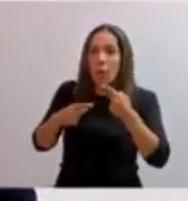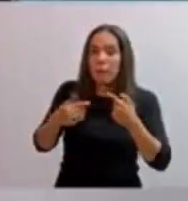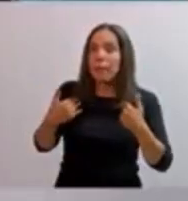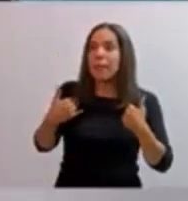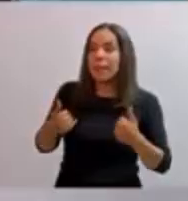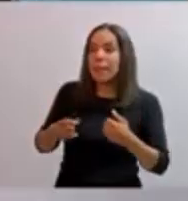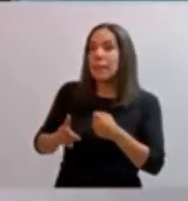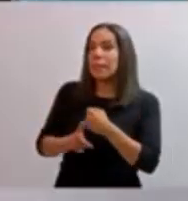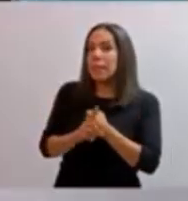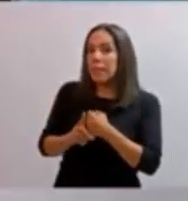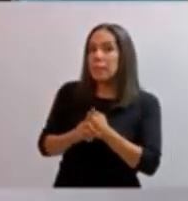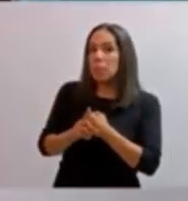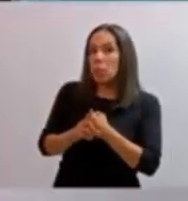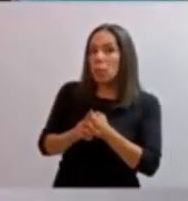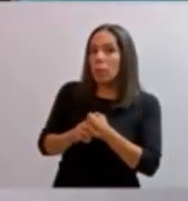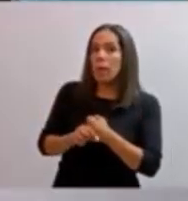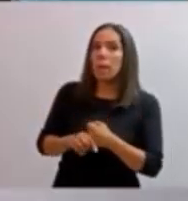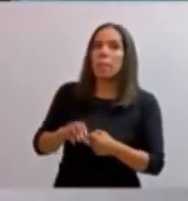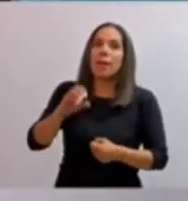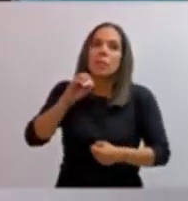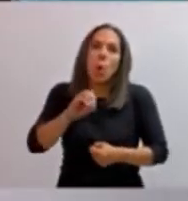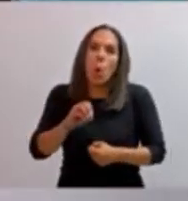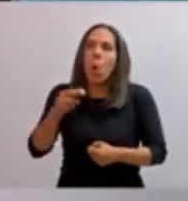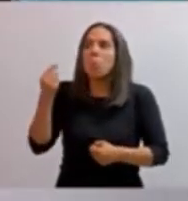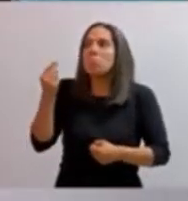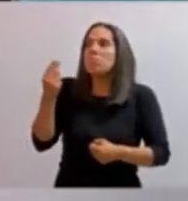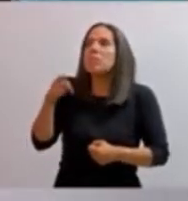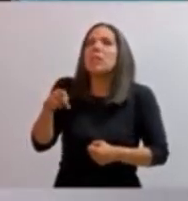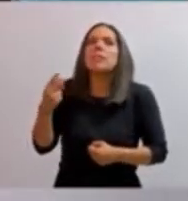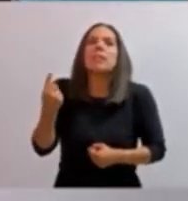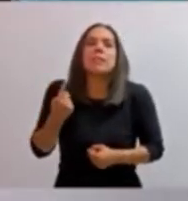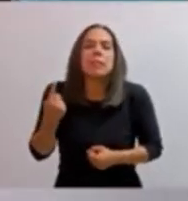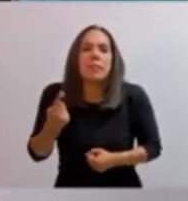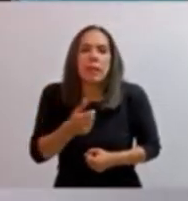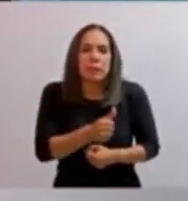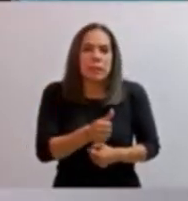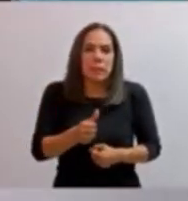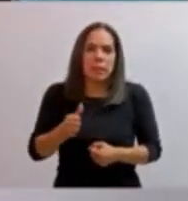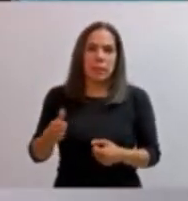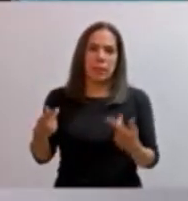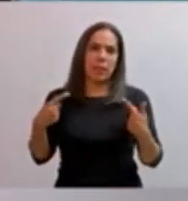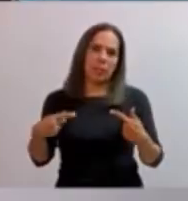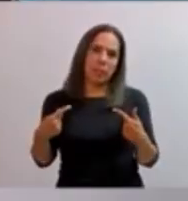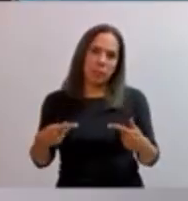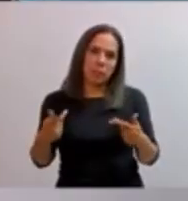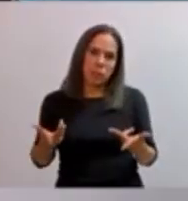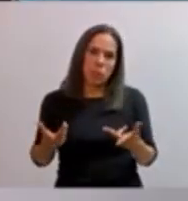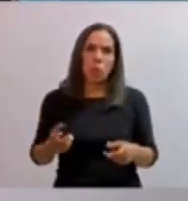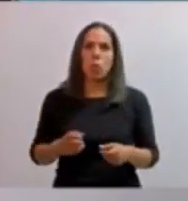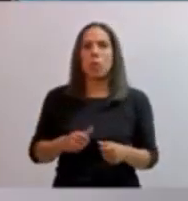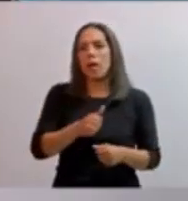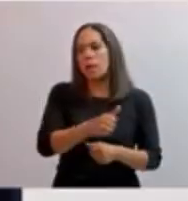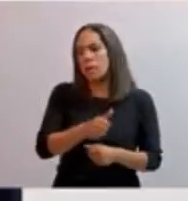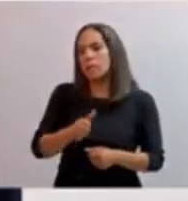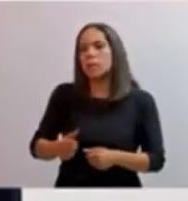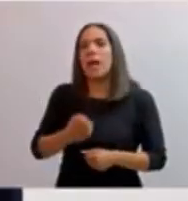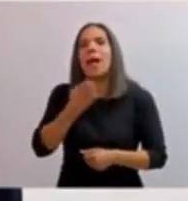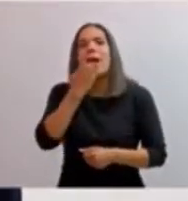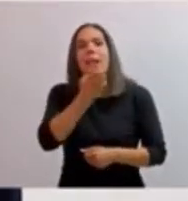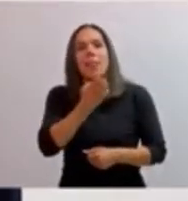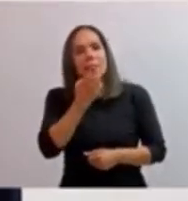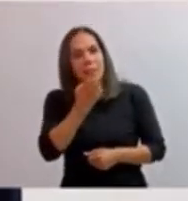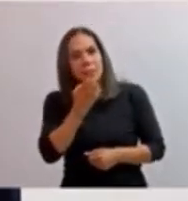van dando. Hablamos de la importancia de ese acompañamiento y esa asesoría hacia los docentes.